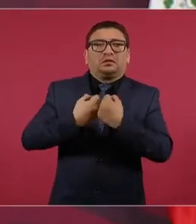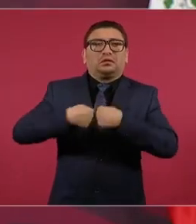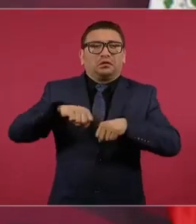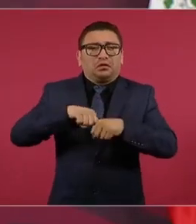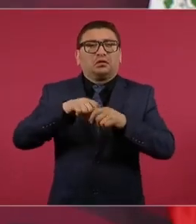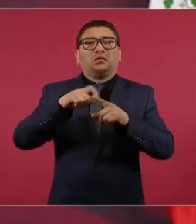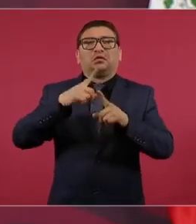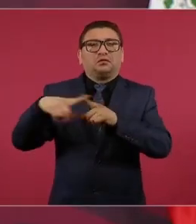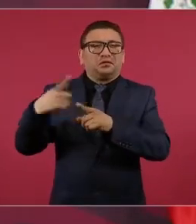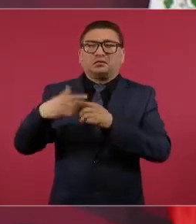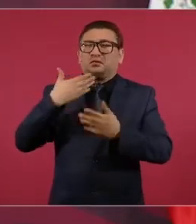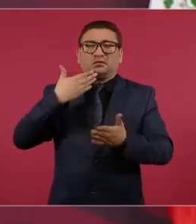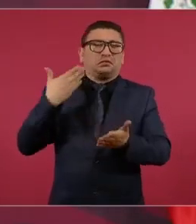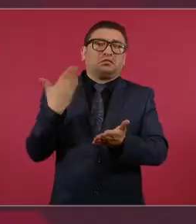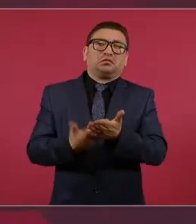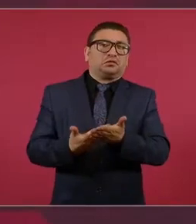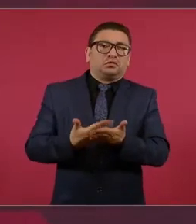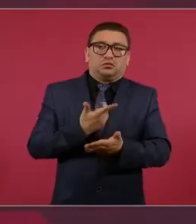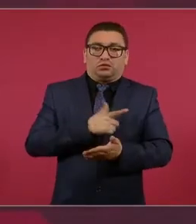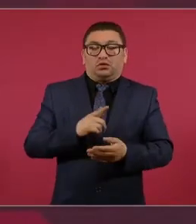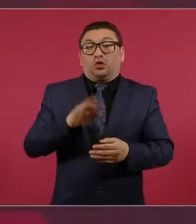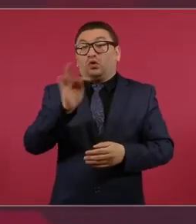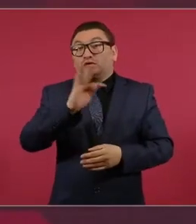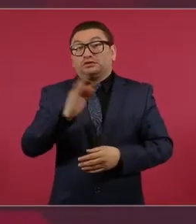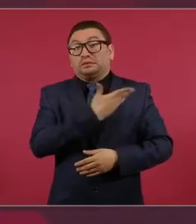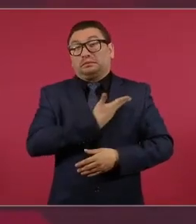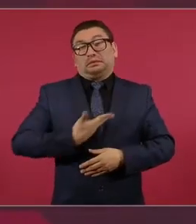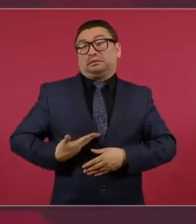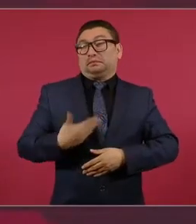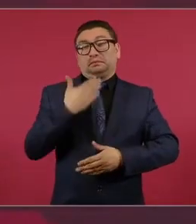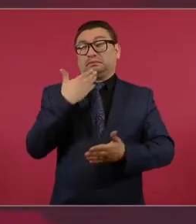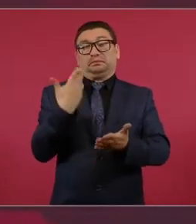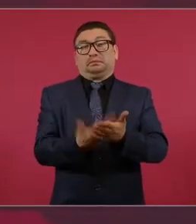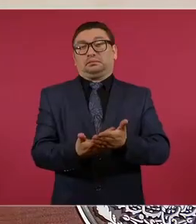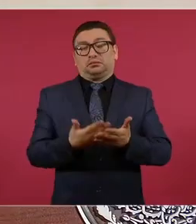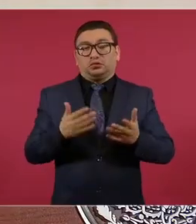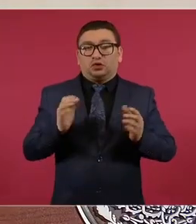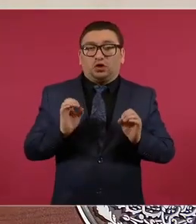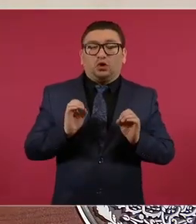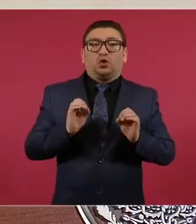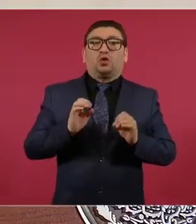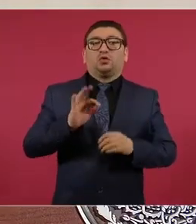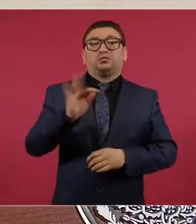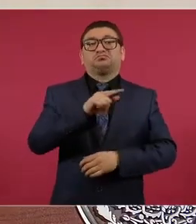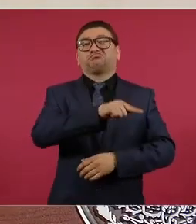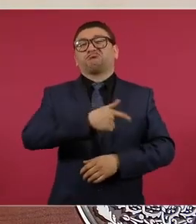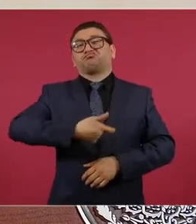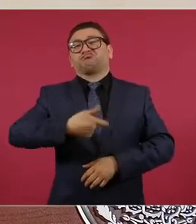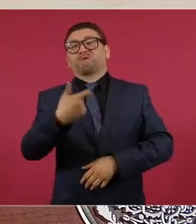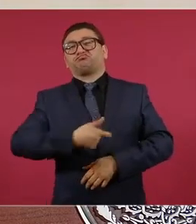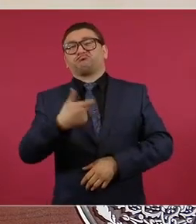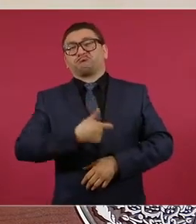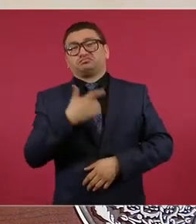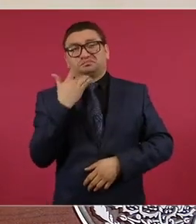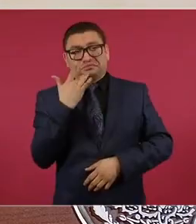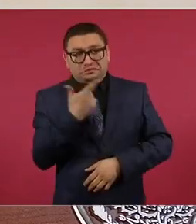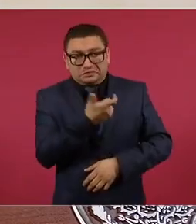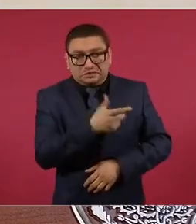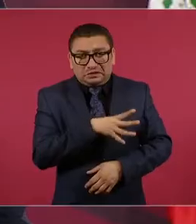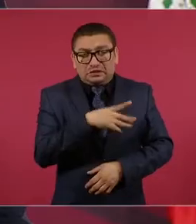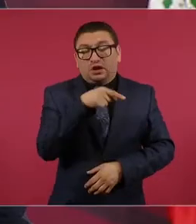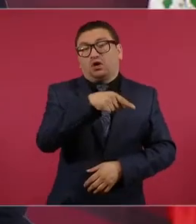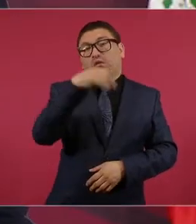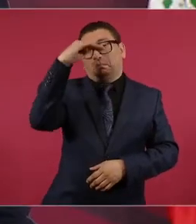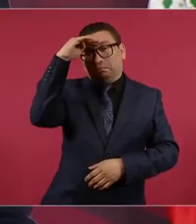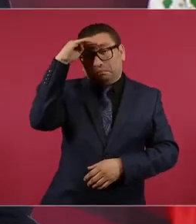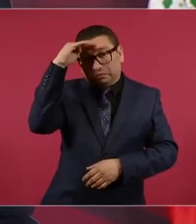porque le caiga mal el presidente o porque tenga dinero o piense